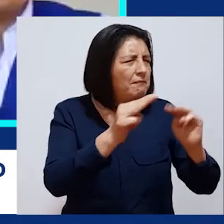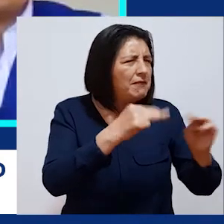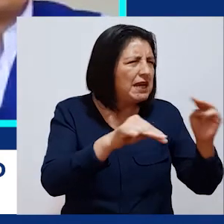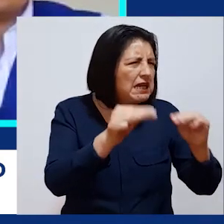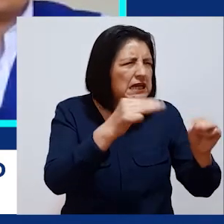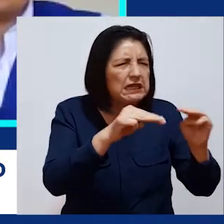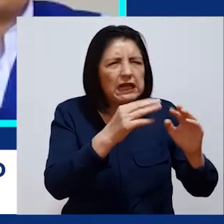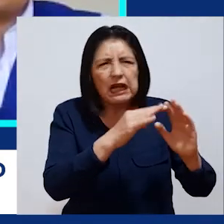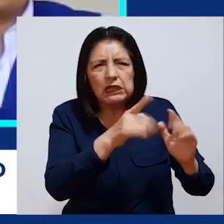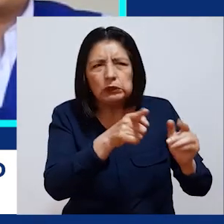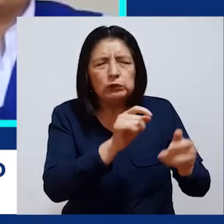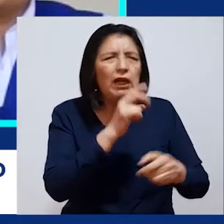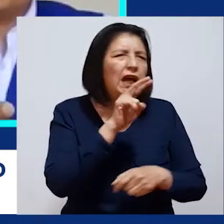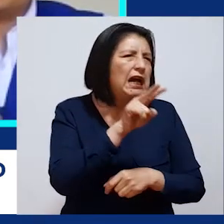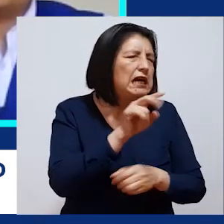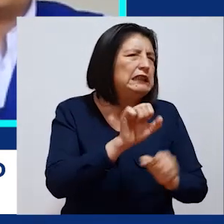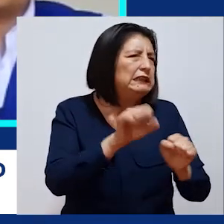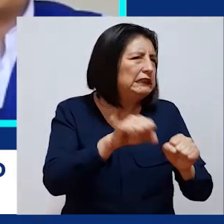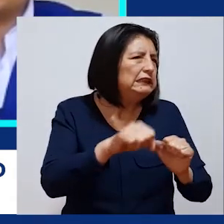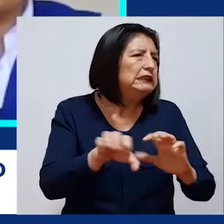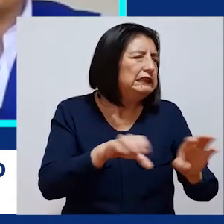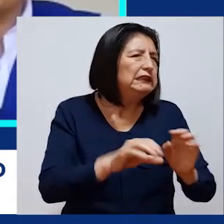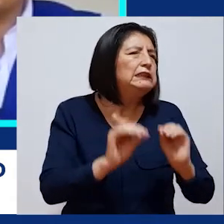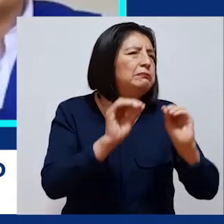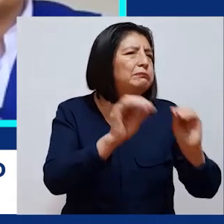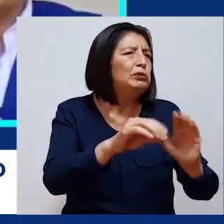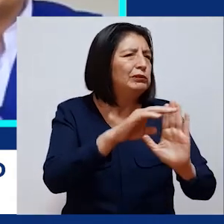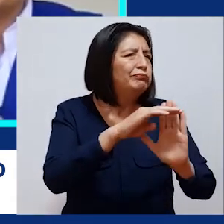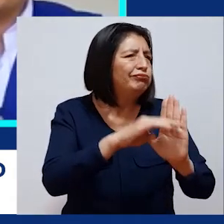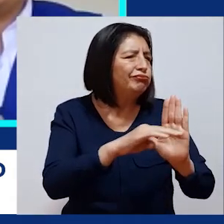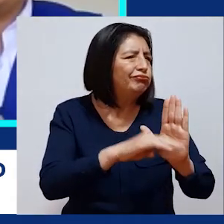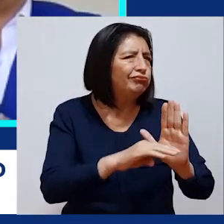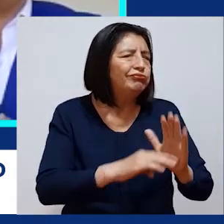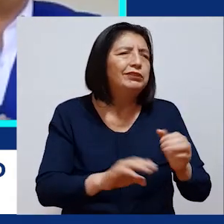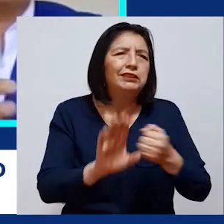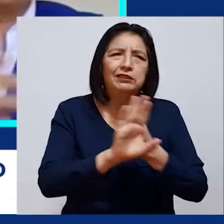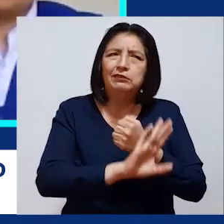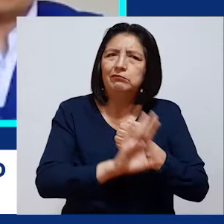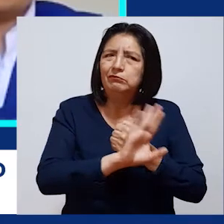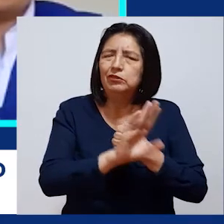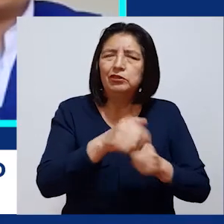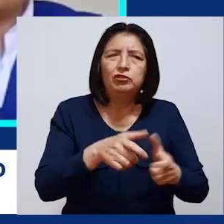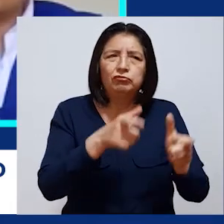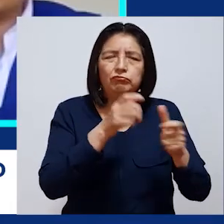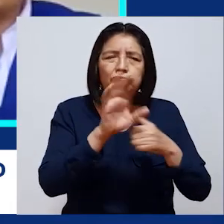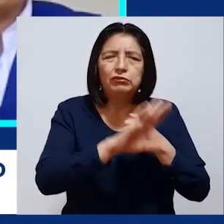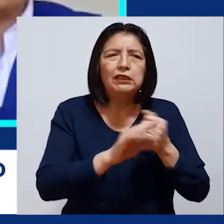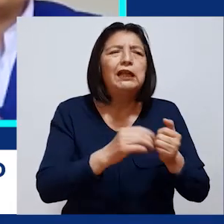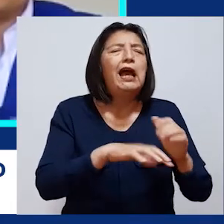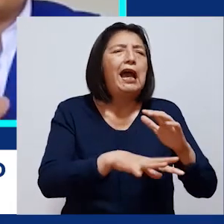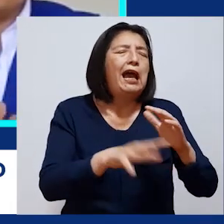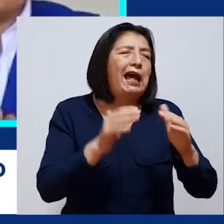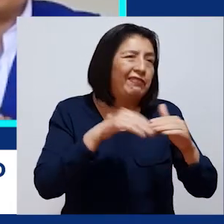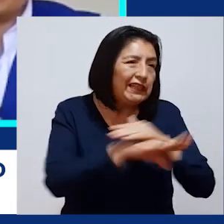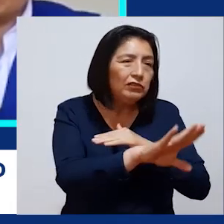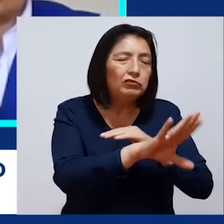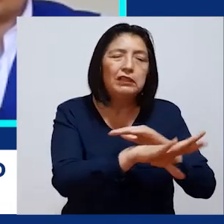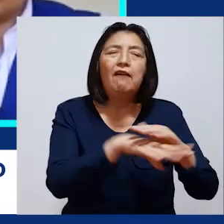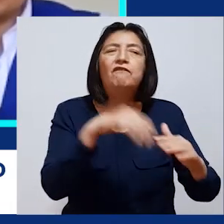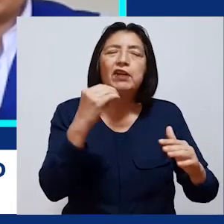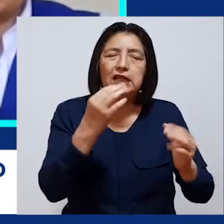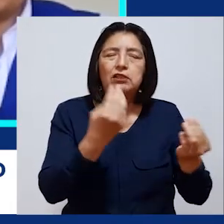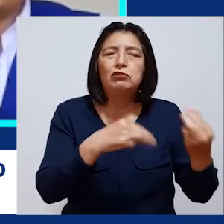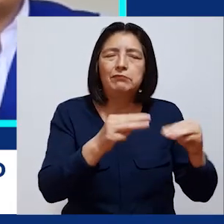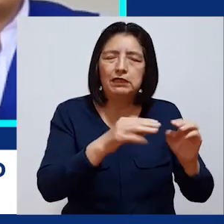mercados, donde la recomendación fue que se establezcan medidas de bioseguridad y de orden dentro y fuera de los mercados, lo